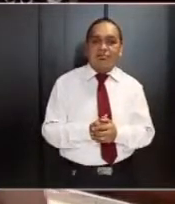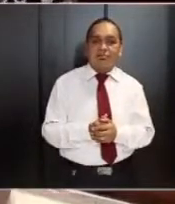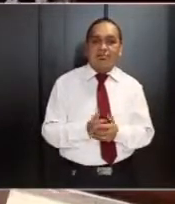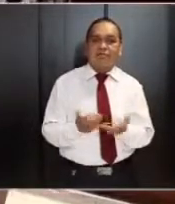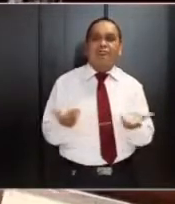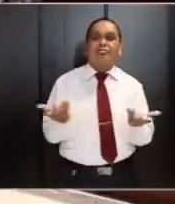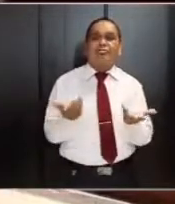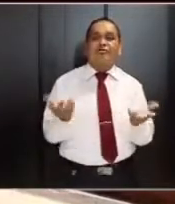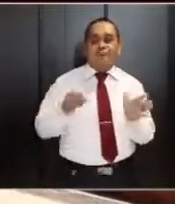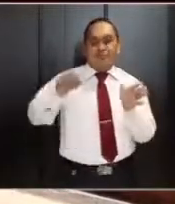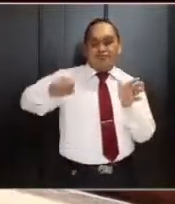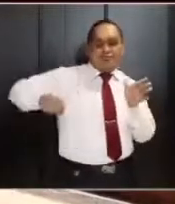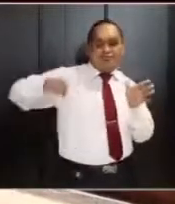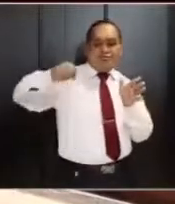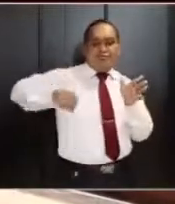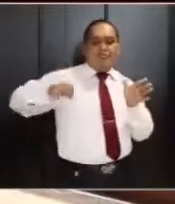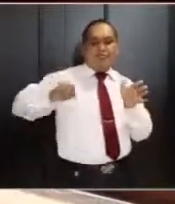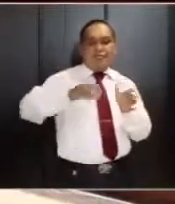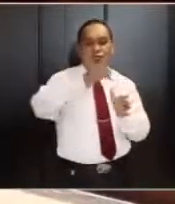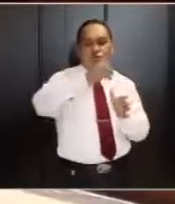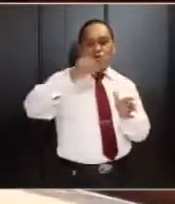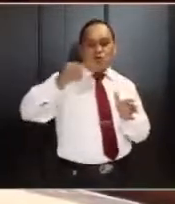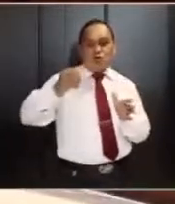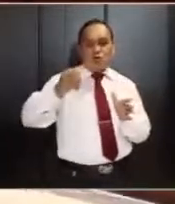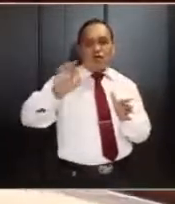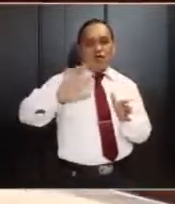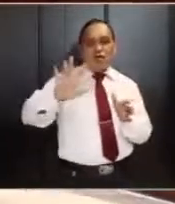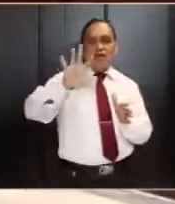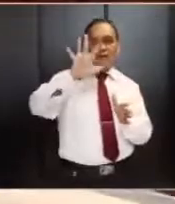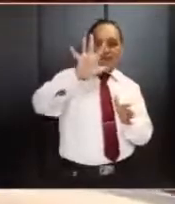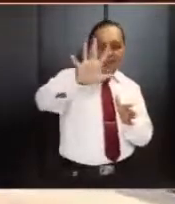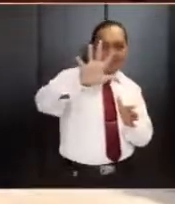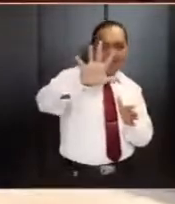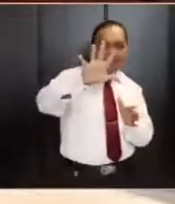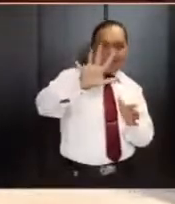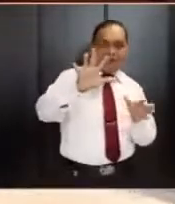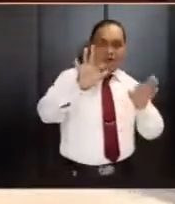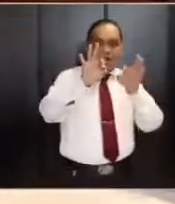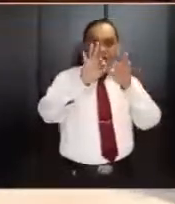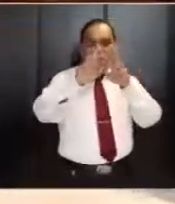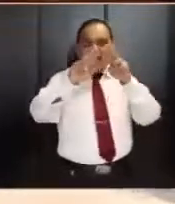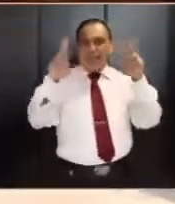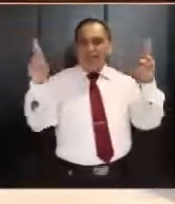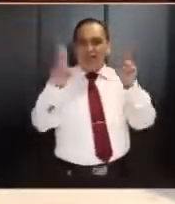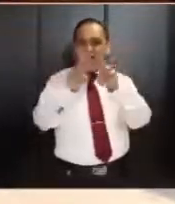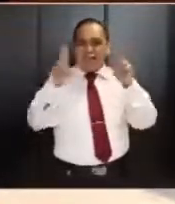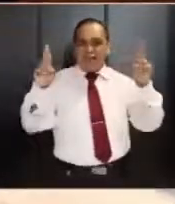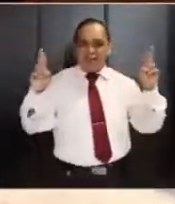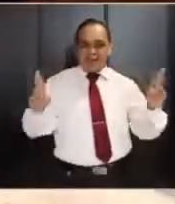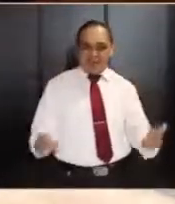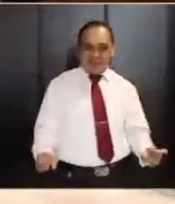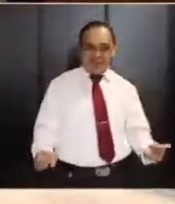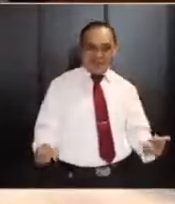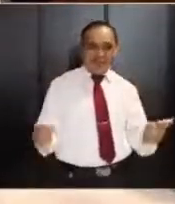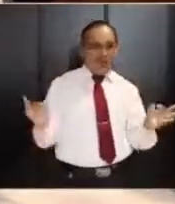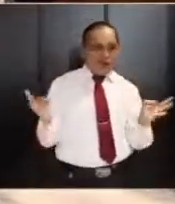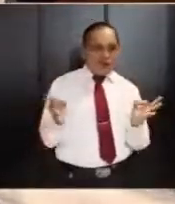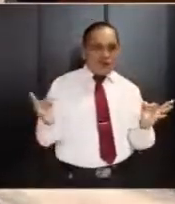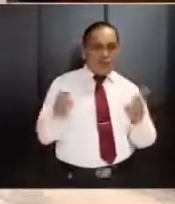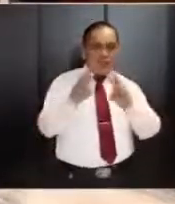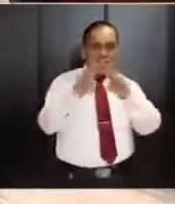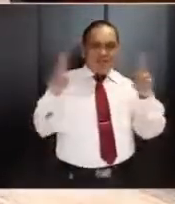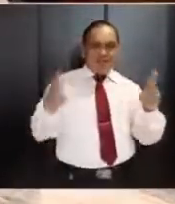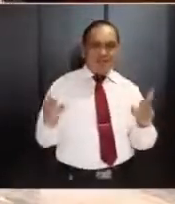Entonces ahorita no hacemos la del doble cero, ahorita hacemos la rifa de 5 refrigeradores, así de rápido. A ver, una mamacita, ¿quién viene por